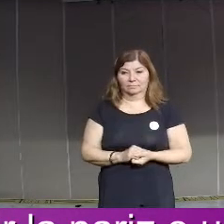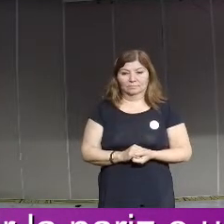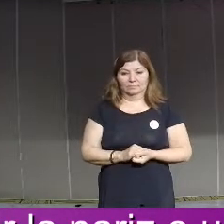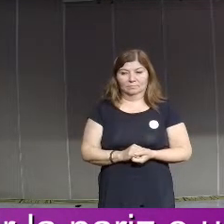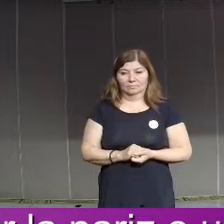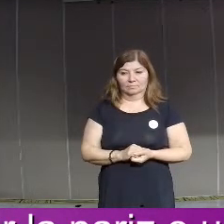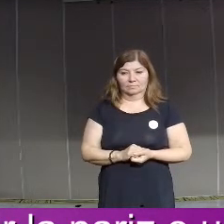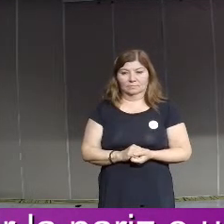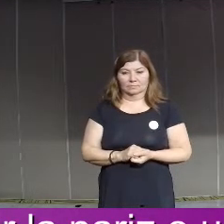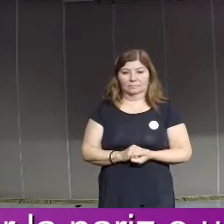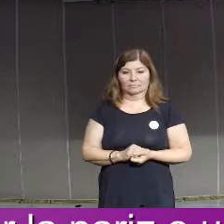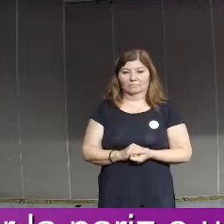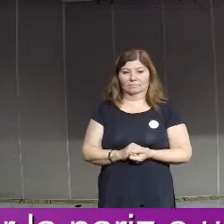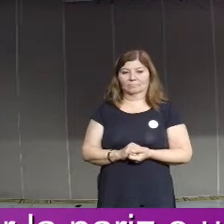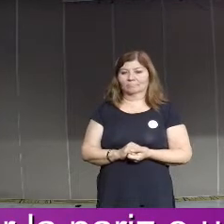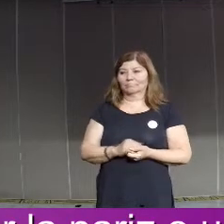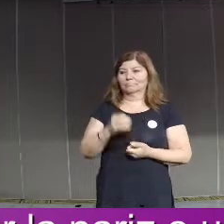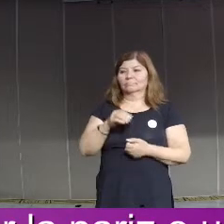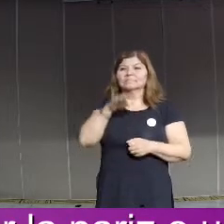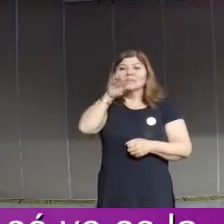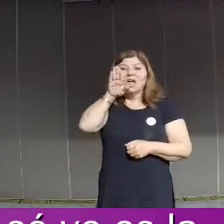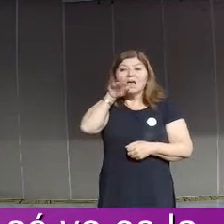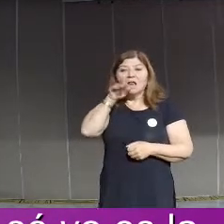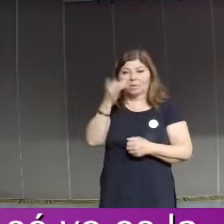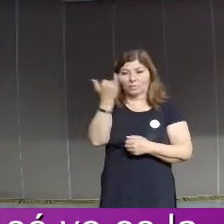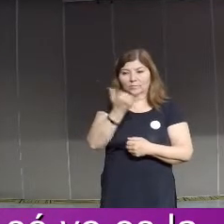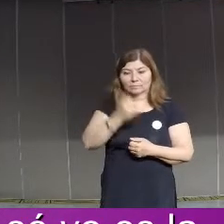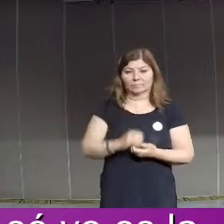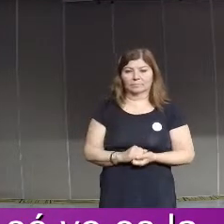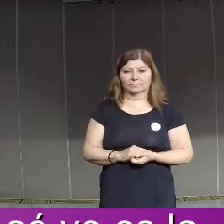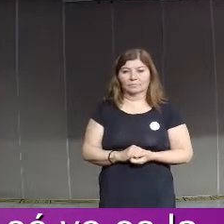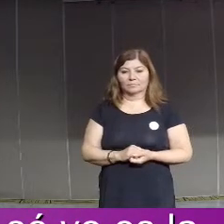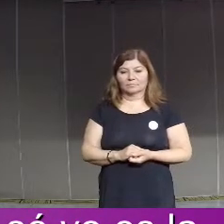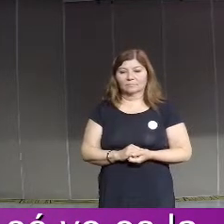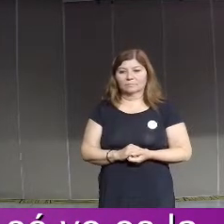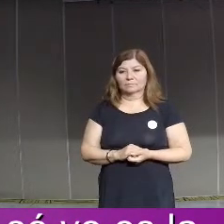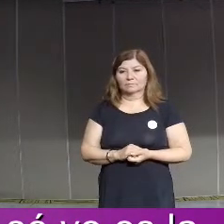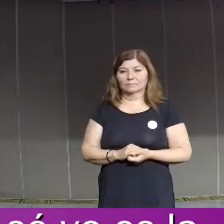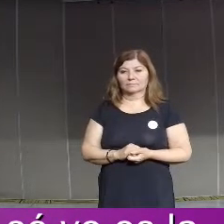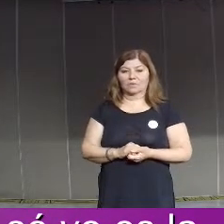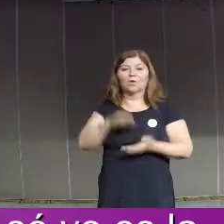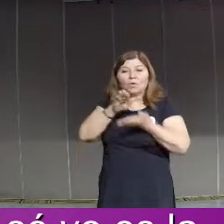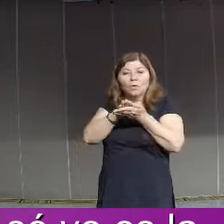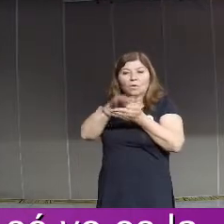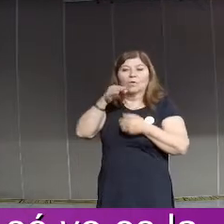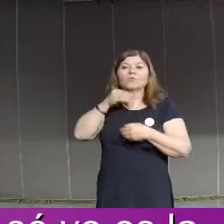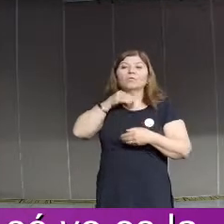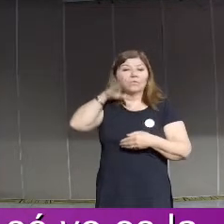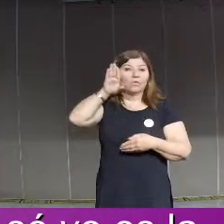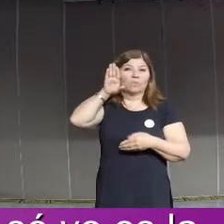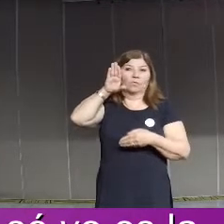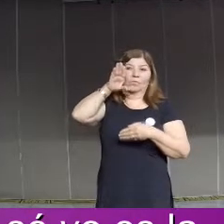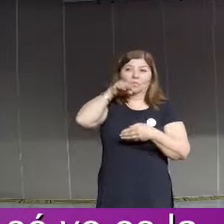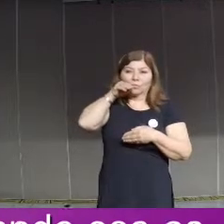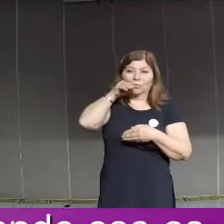cómo explicarlo sin el cosito rojo este. Y lo que baja y sube, que parece como una lengua